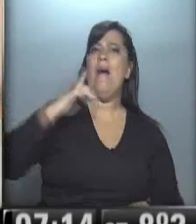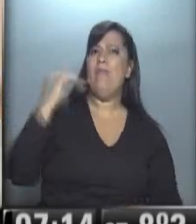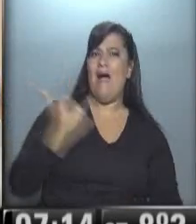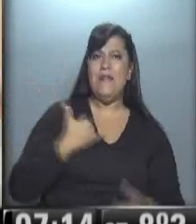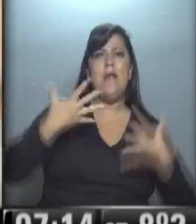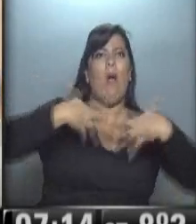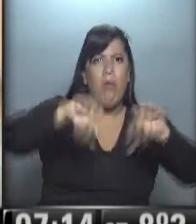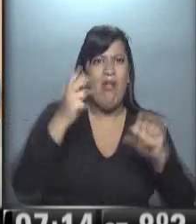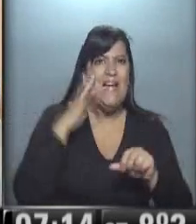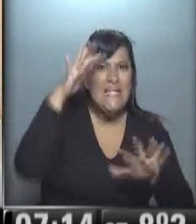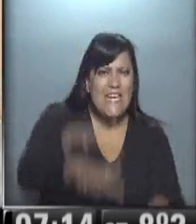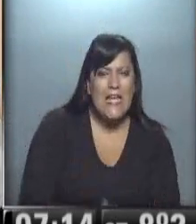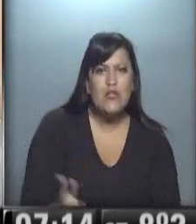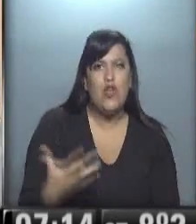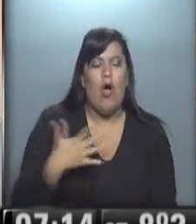tu nieto Guido,